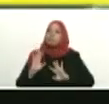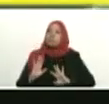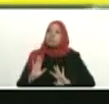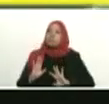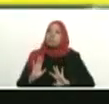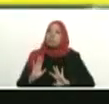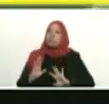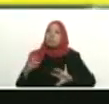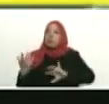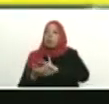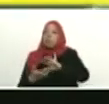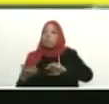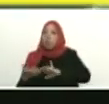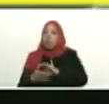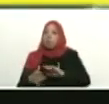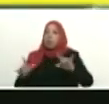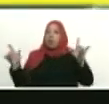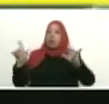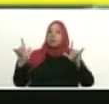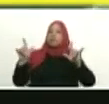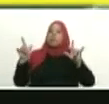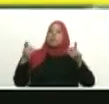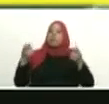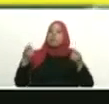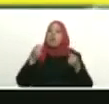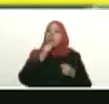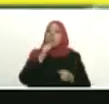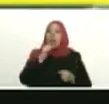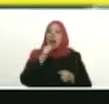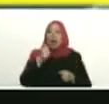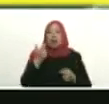Se generan estas polémicas y se impone el relato negativo.